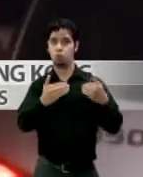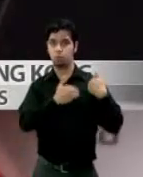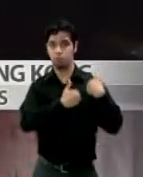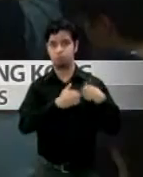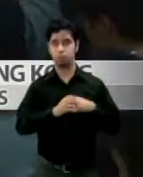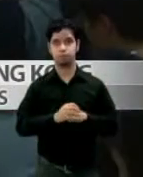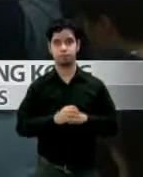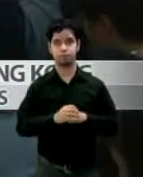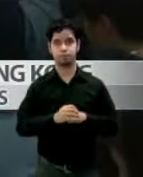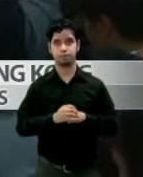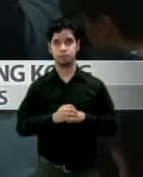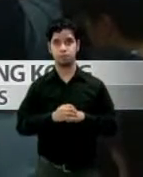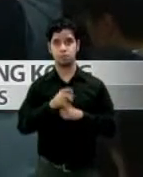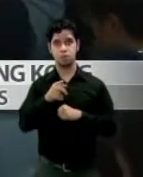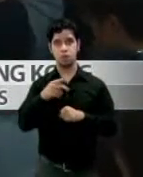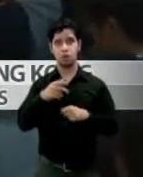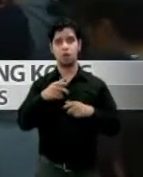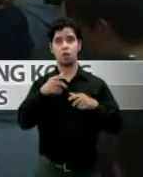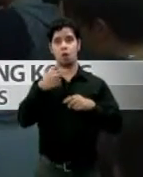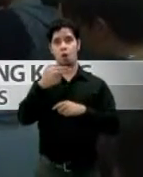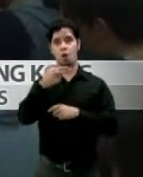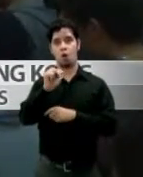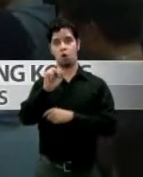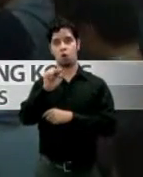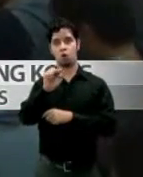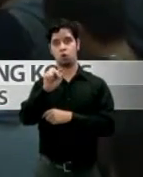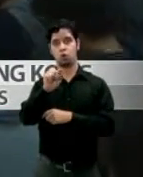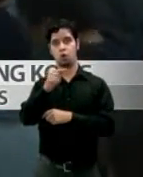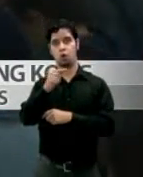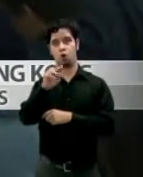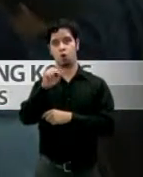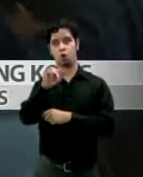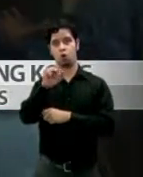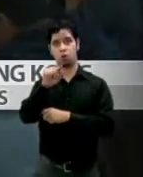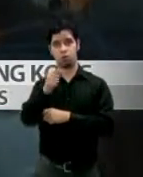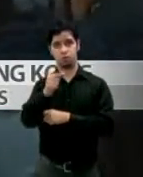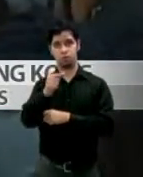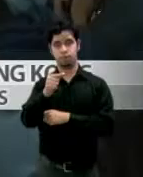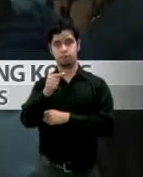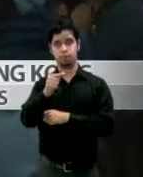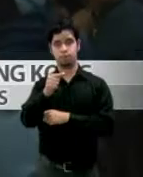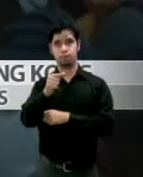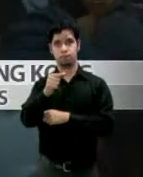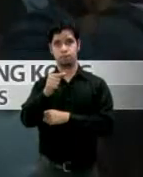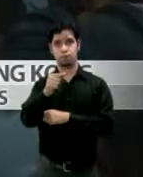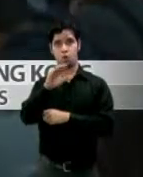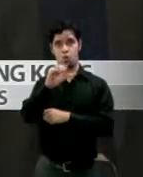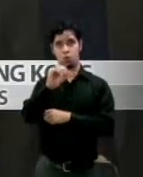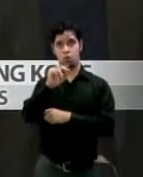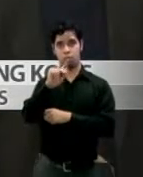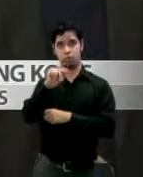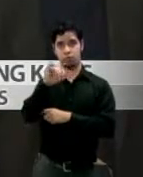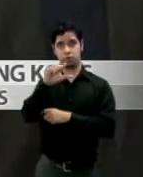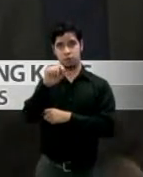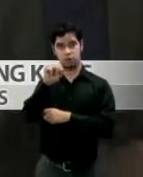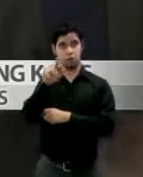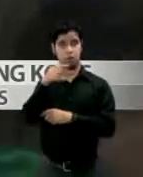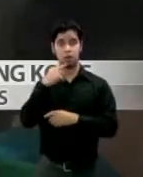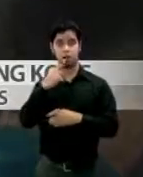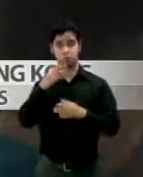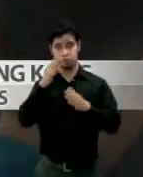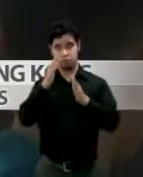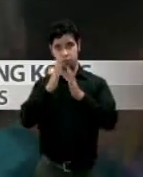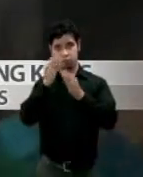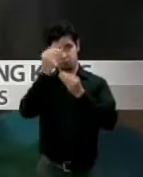Kong, los 3 fundadores del movimiento pro democracia de Hong Kong, Occupy Central, anunciaron que se entregarán a